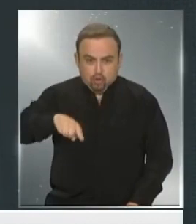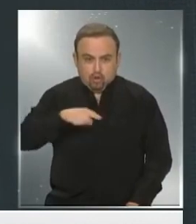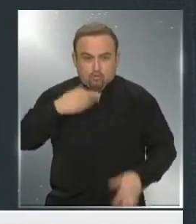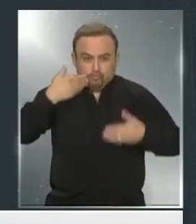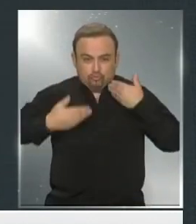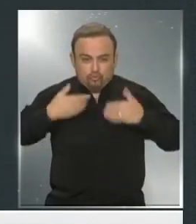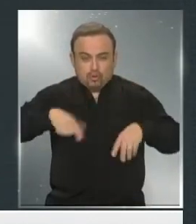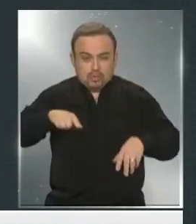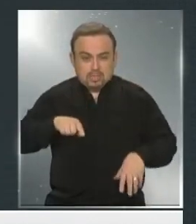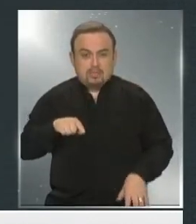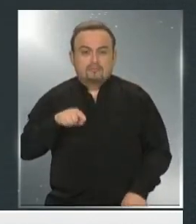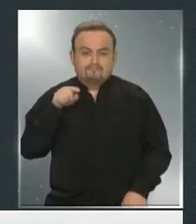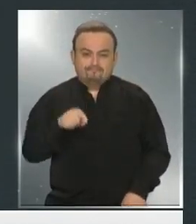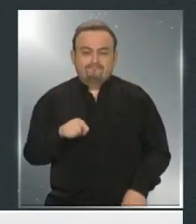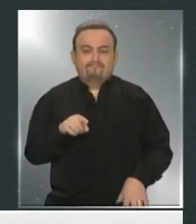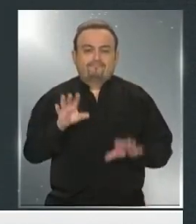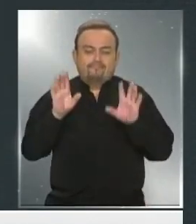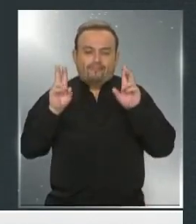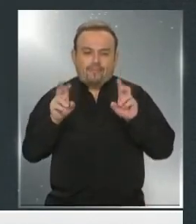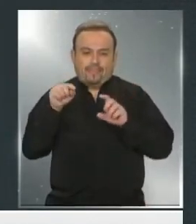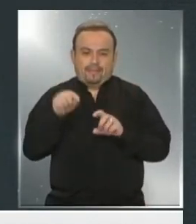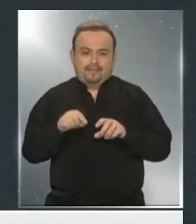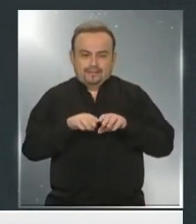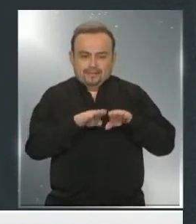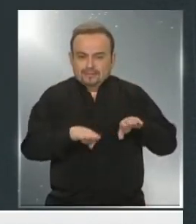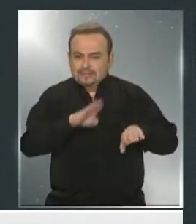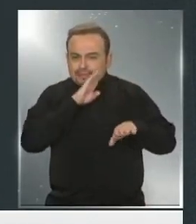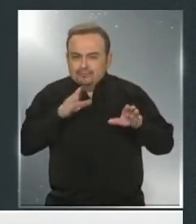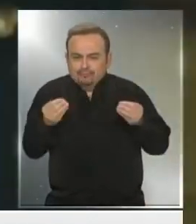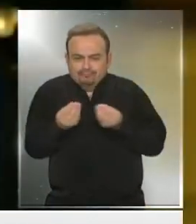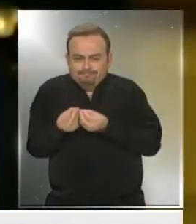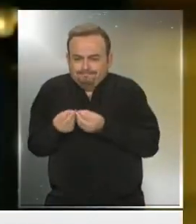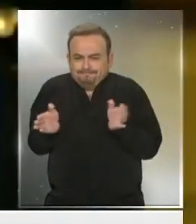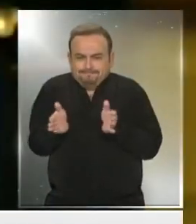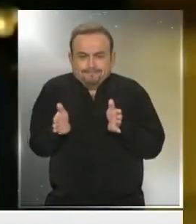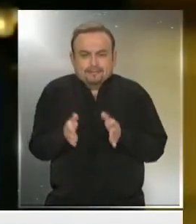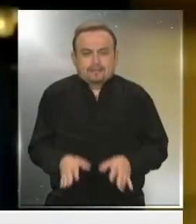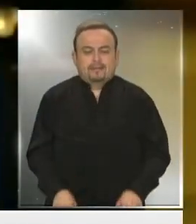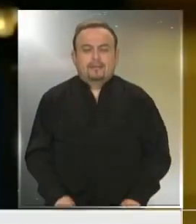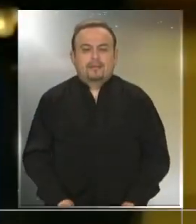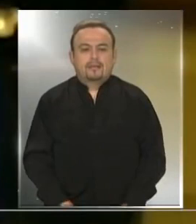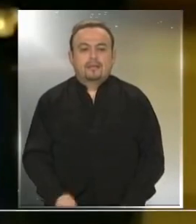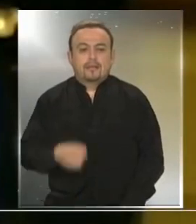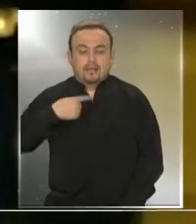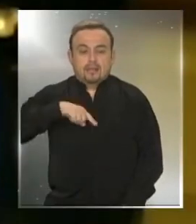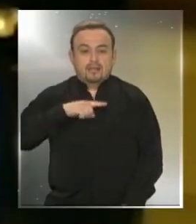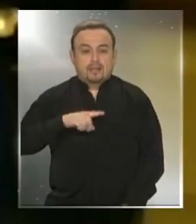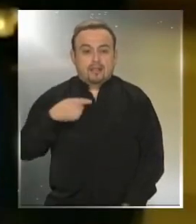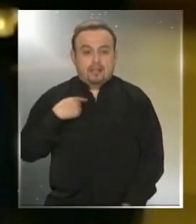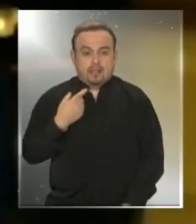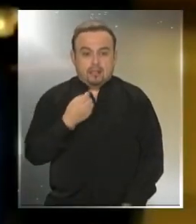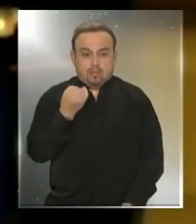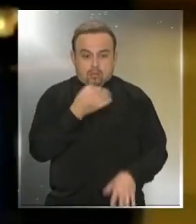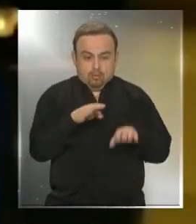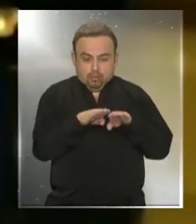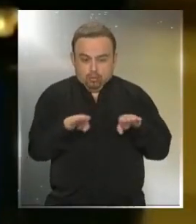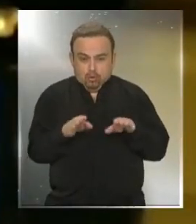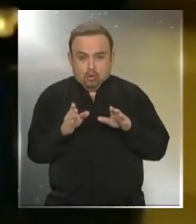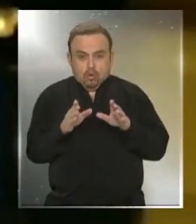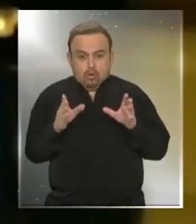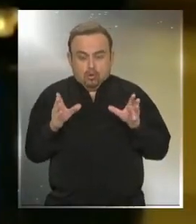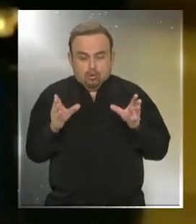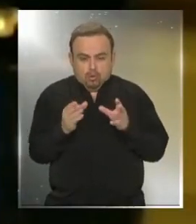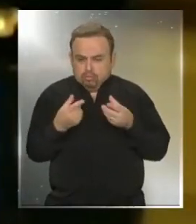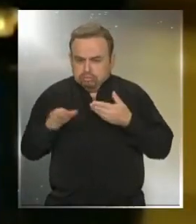contagio en singapur están vinculados a estos dormitorios tenemos que decir la densidad de los dormitorios no se